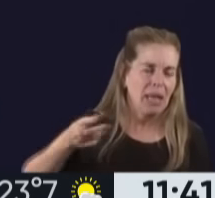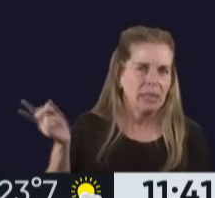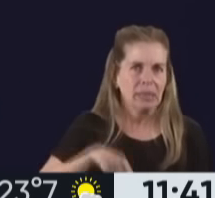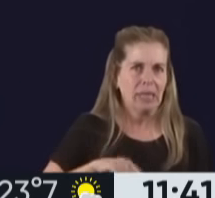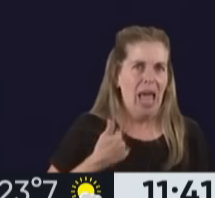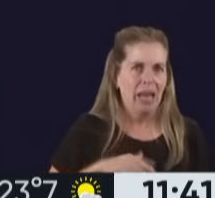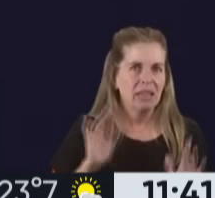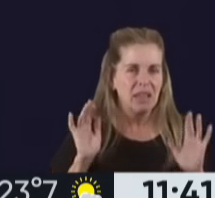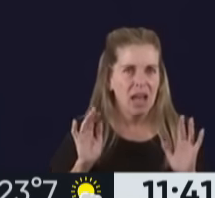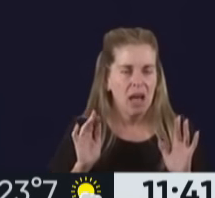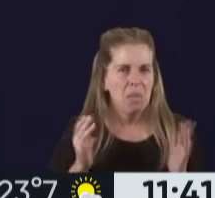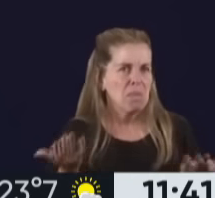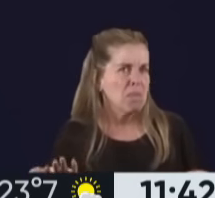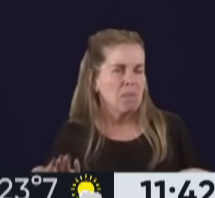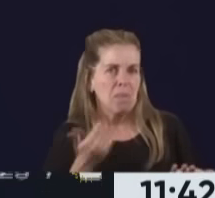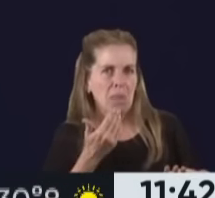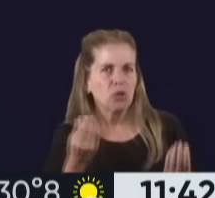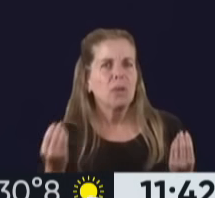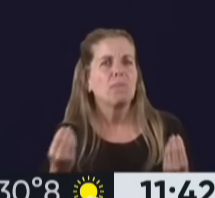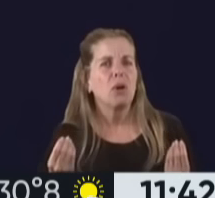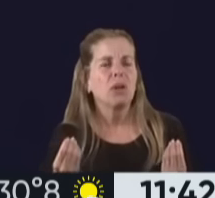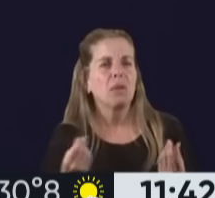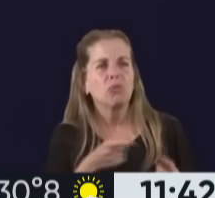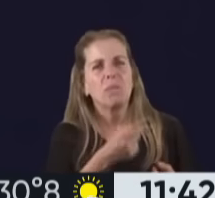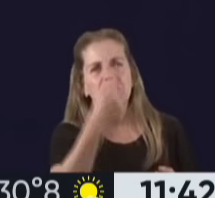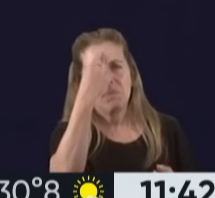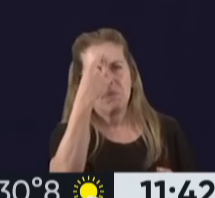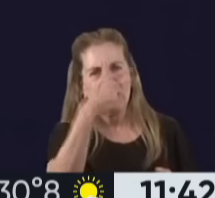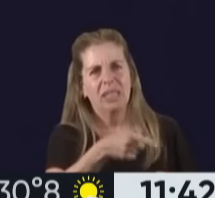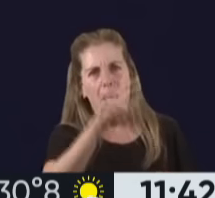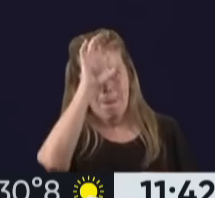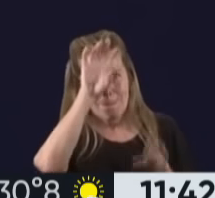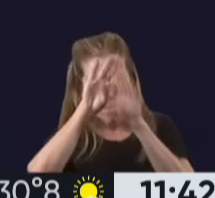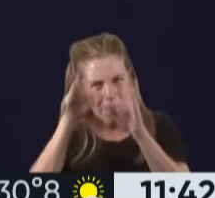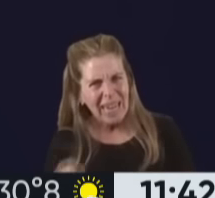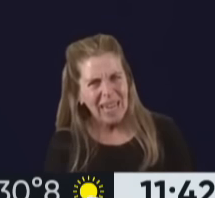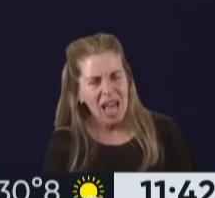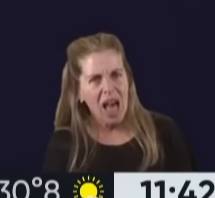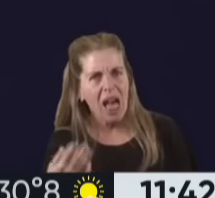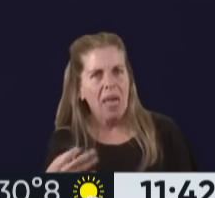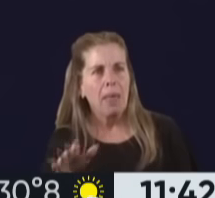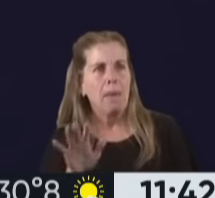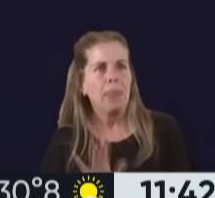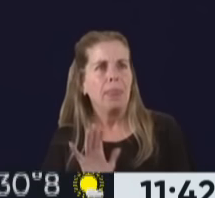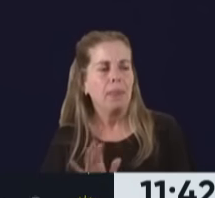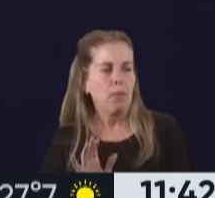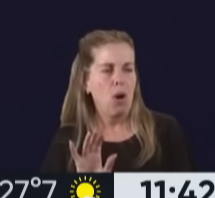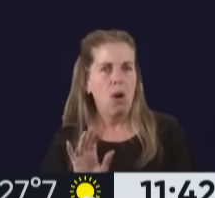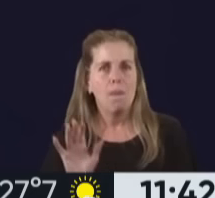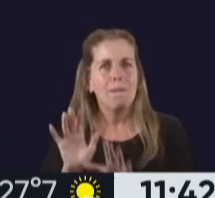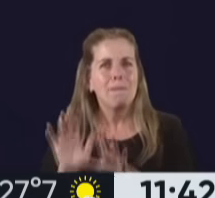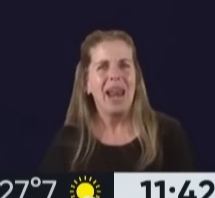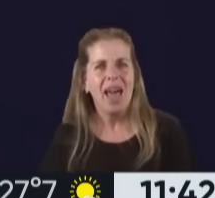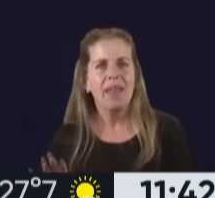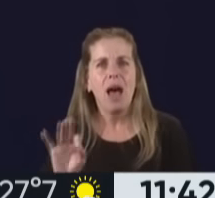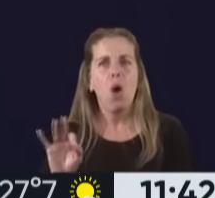razón que haga que la minería no deba desarrollarse o que haya alguna justificación real para no